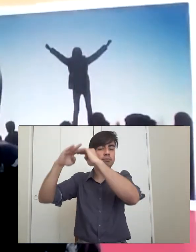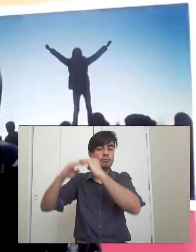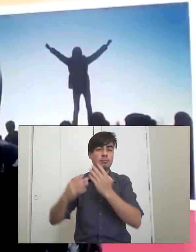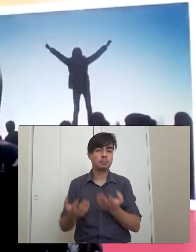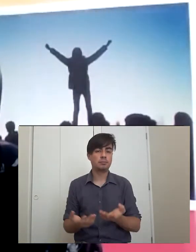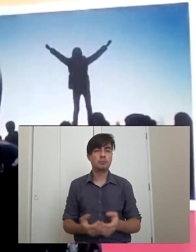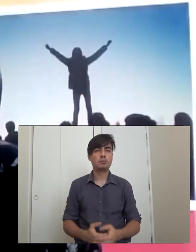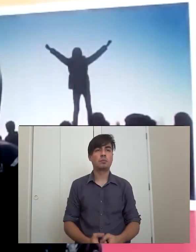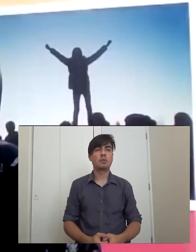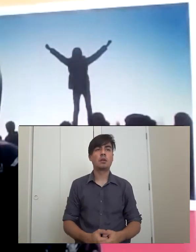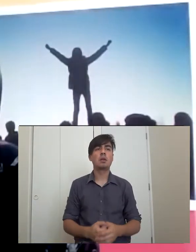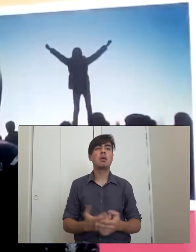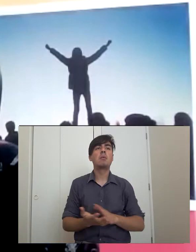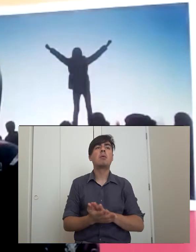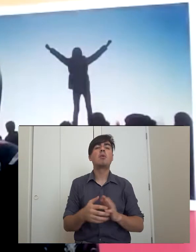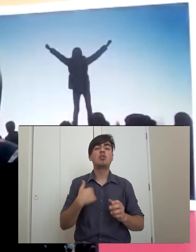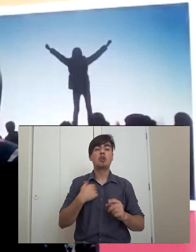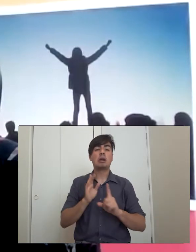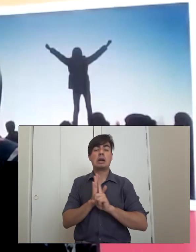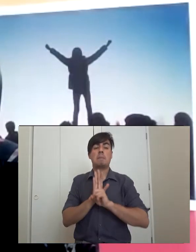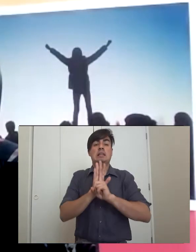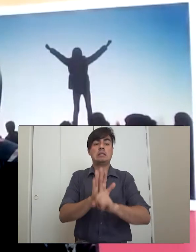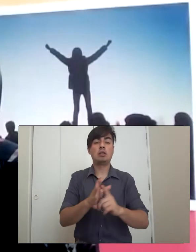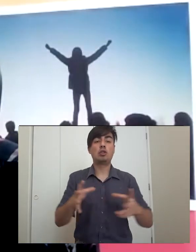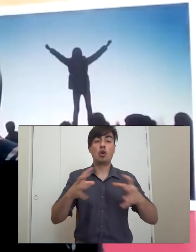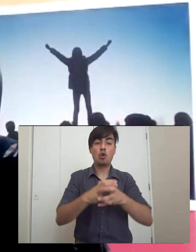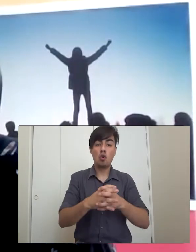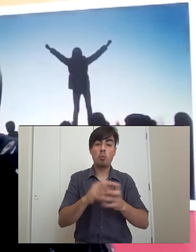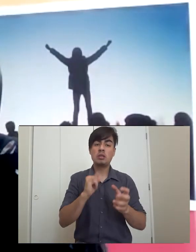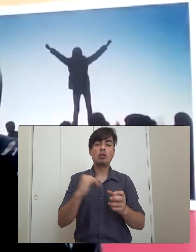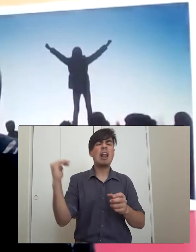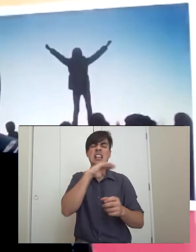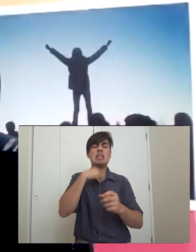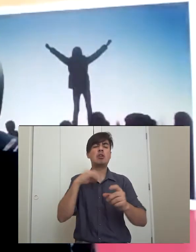la representación de un grupo, que es lo que normalmente hacemos.